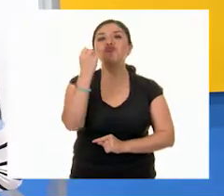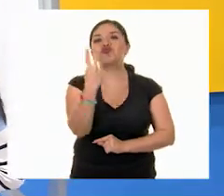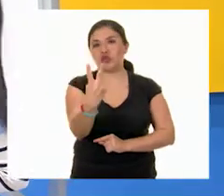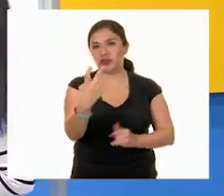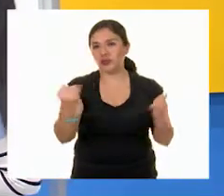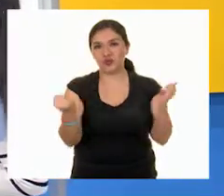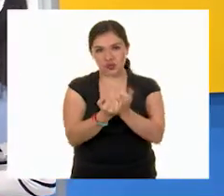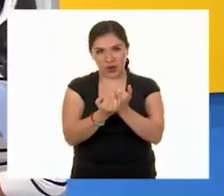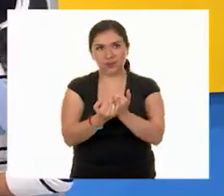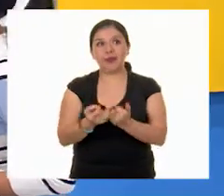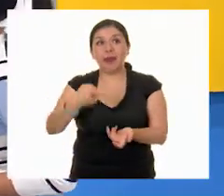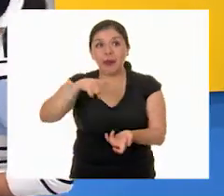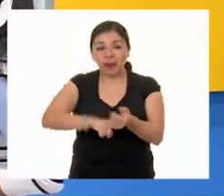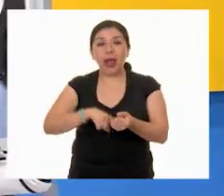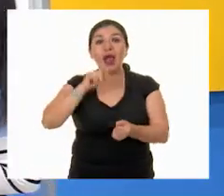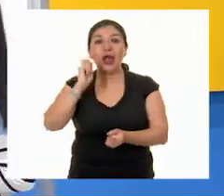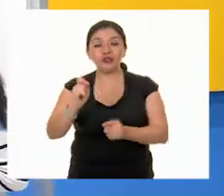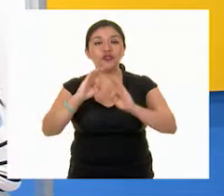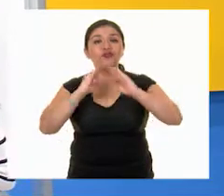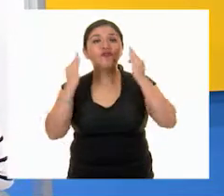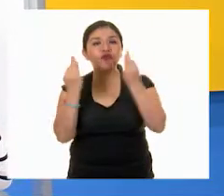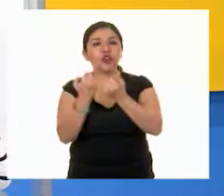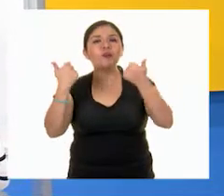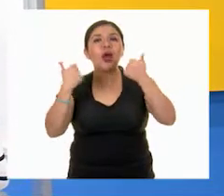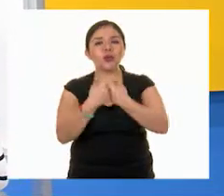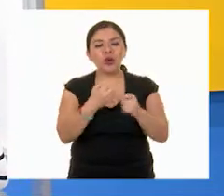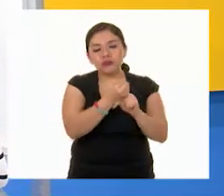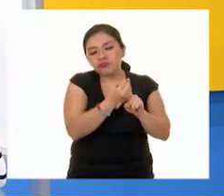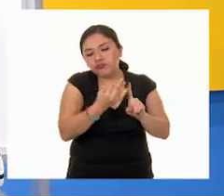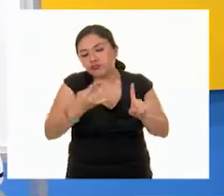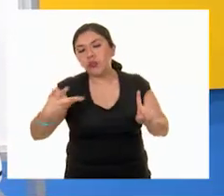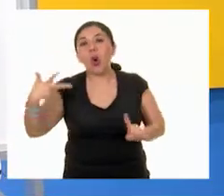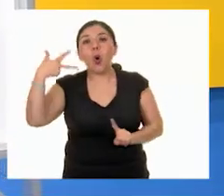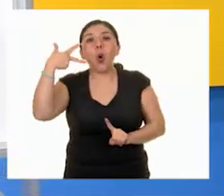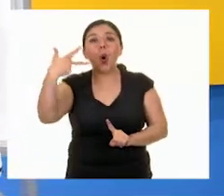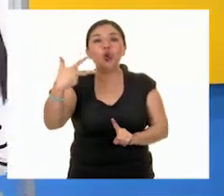2. Por lo tanto, se formó con 8 cubos.